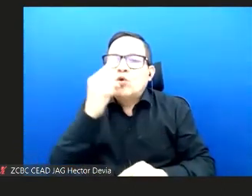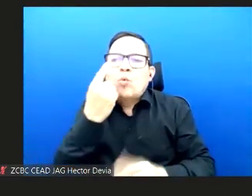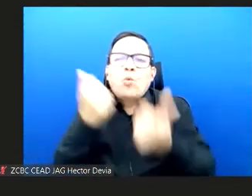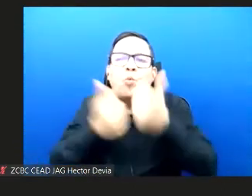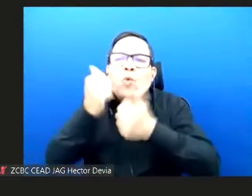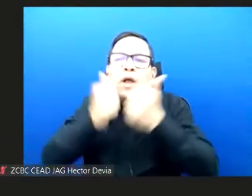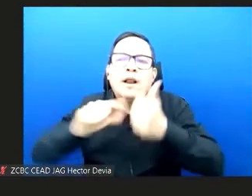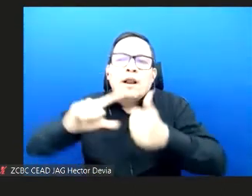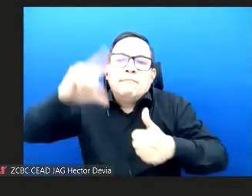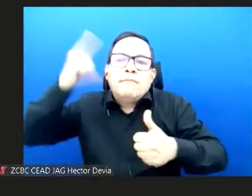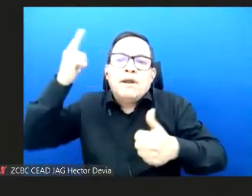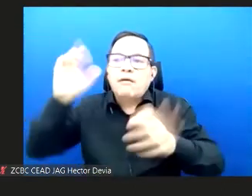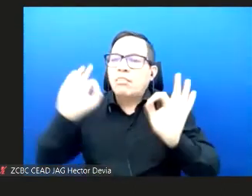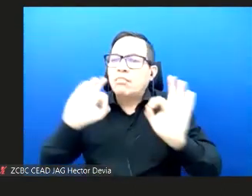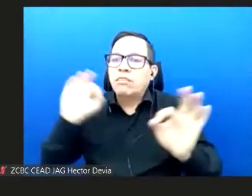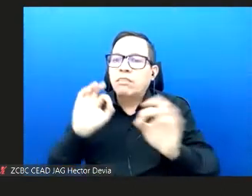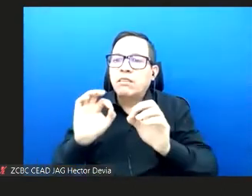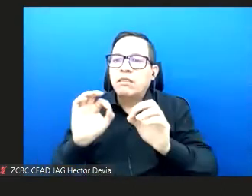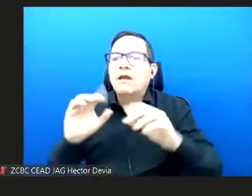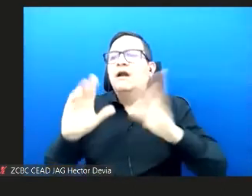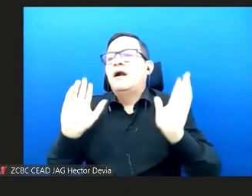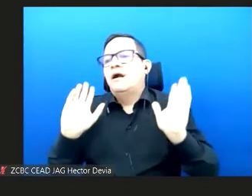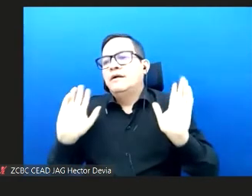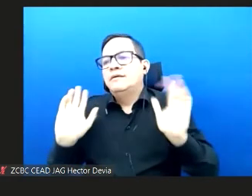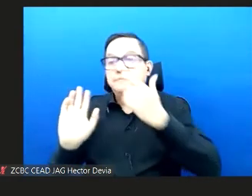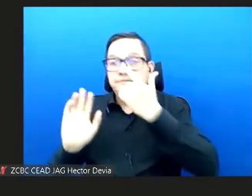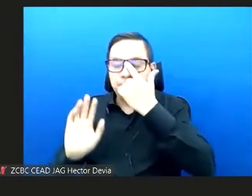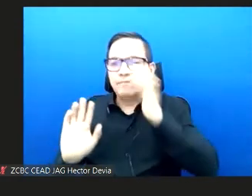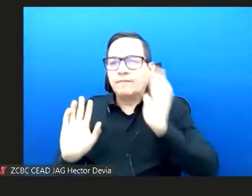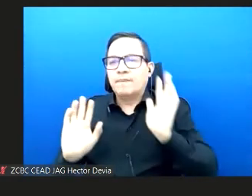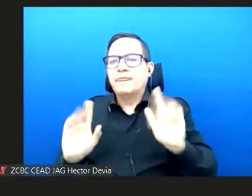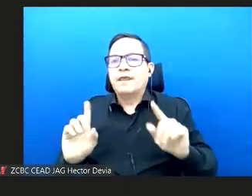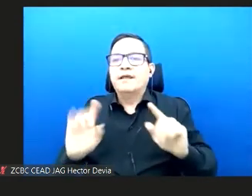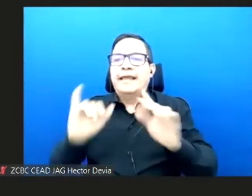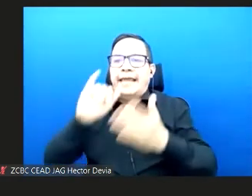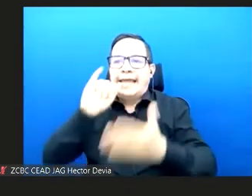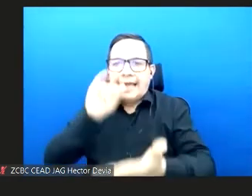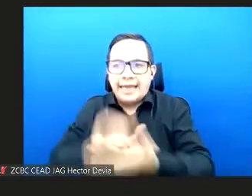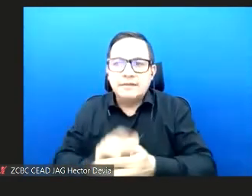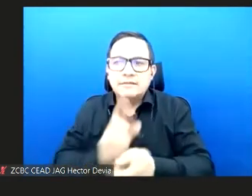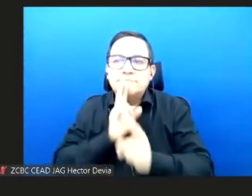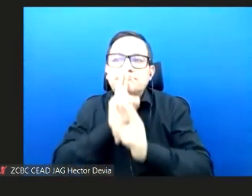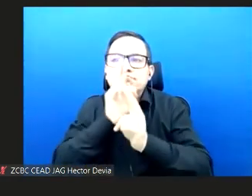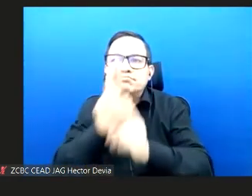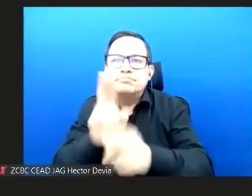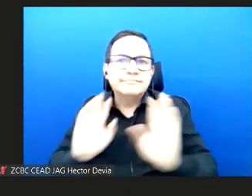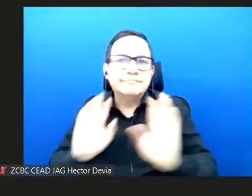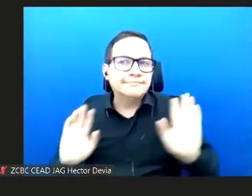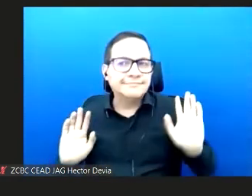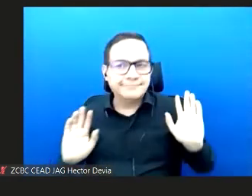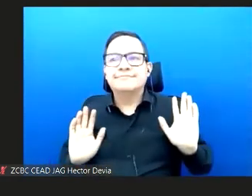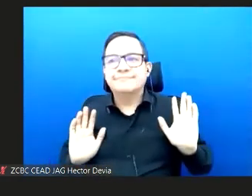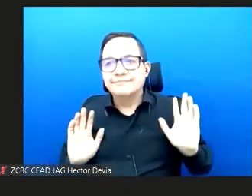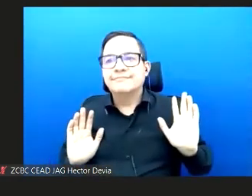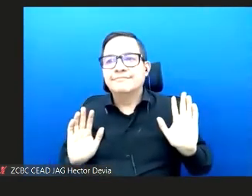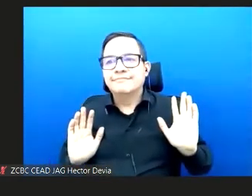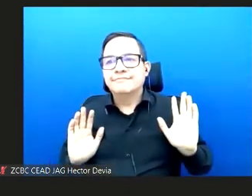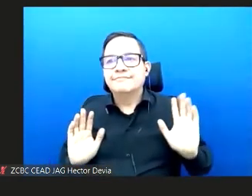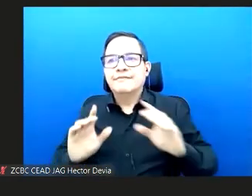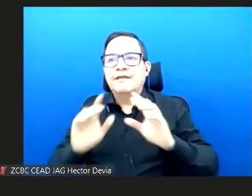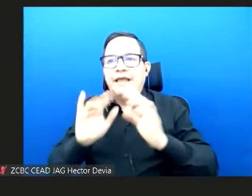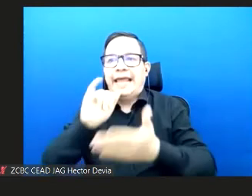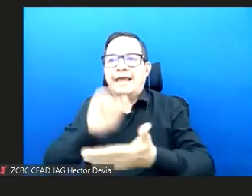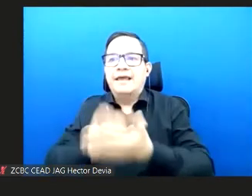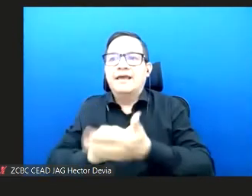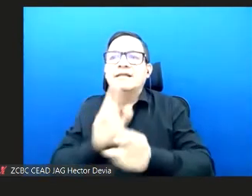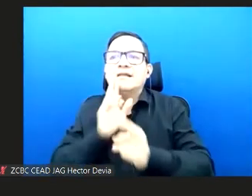fue la intersección entre los dos conjuntos. Ese es el resultado de nuestro tercer problema. ¿Listo? Como